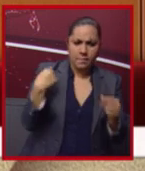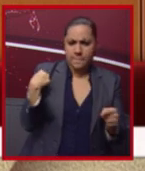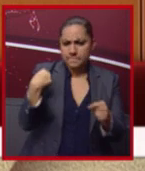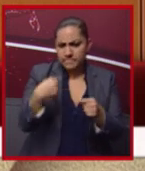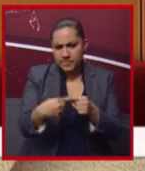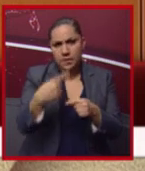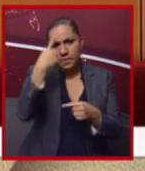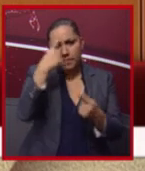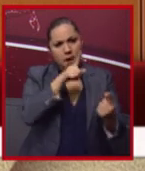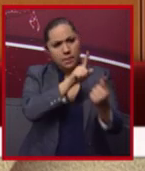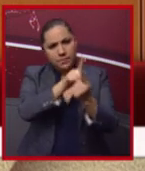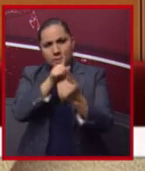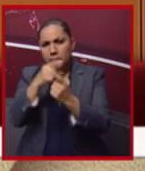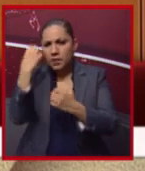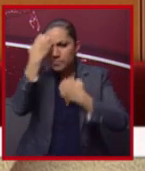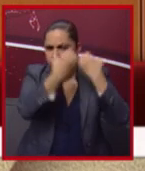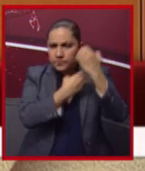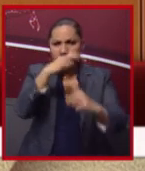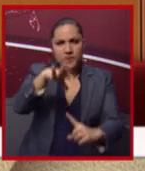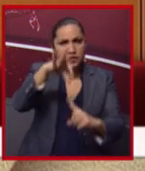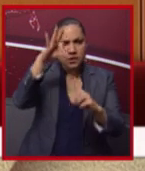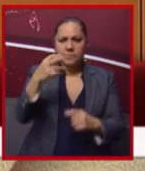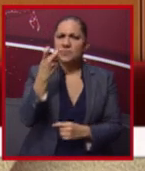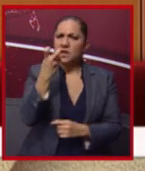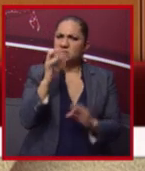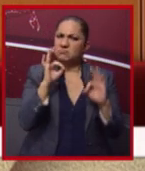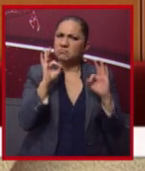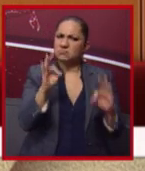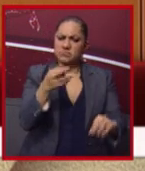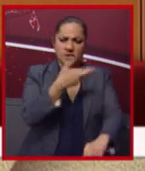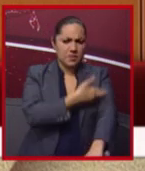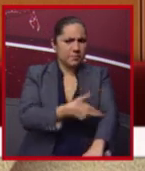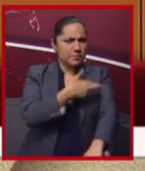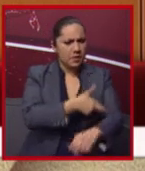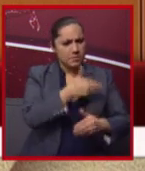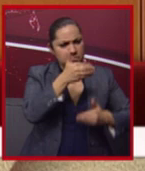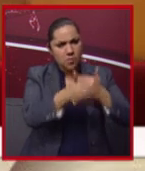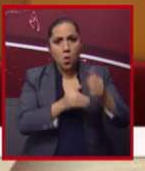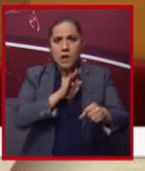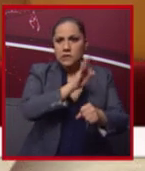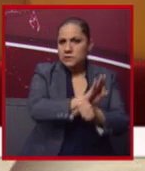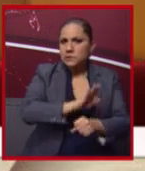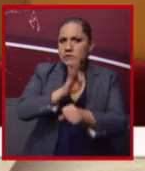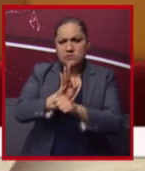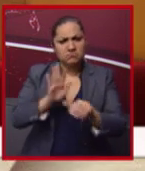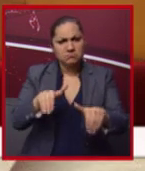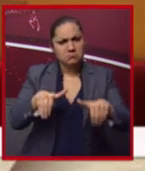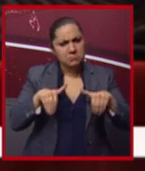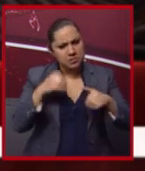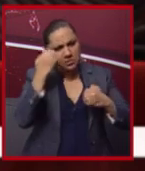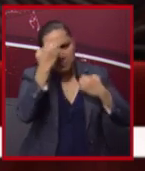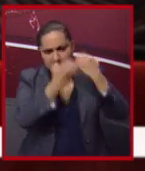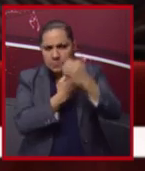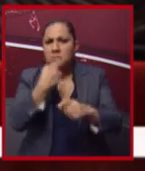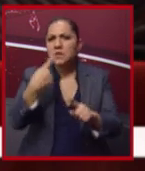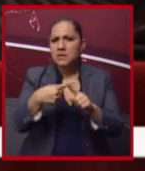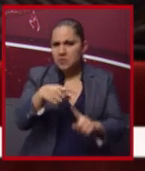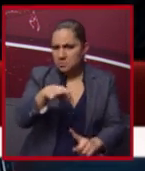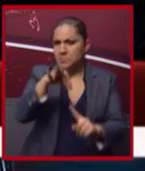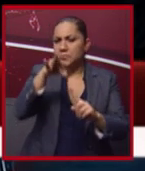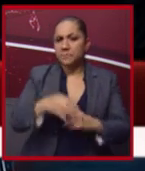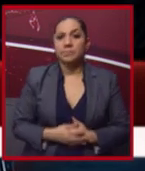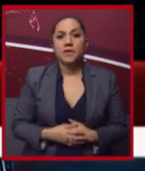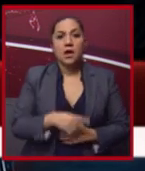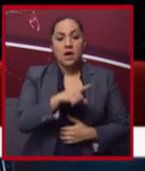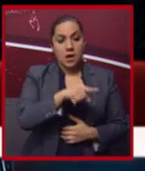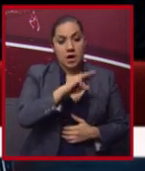se realizó con la mayor pulcritud e imparcialidad. El Movimiento Ciudadano se